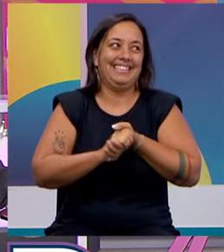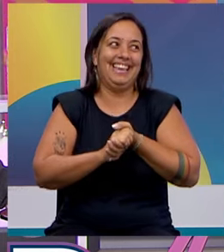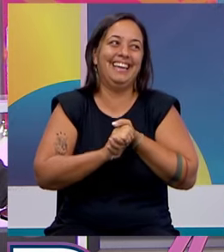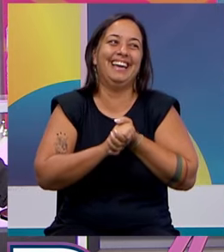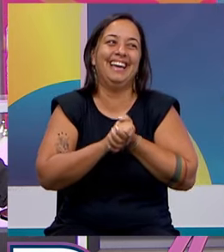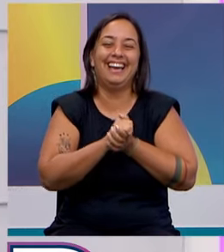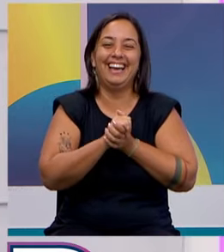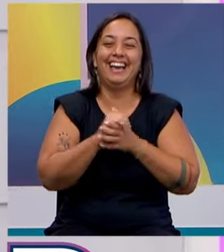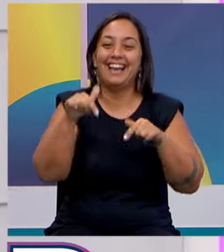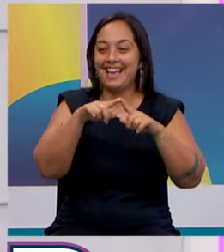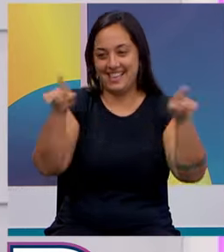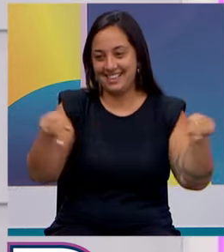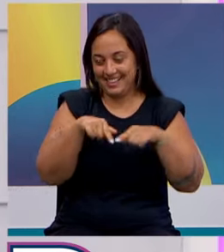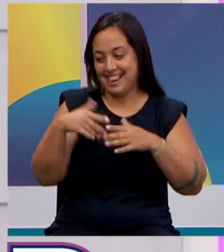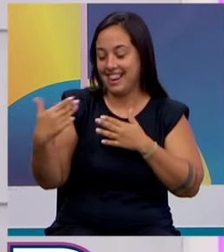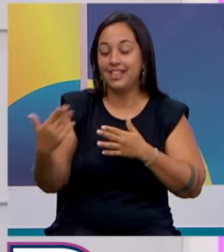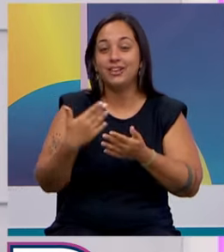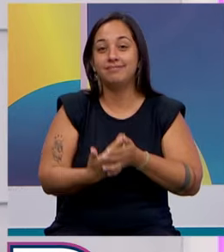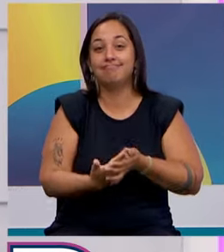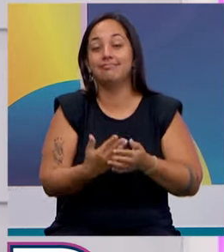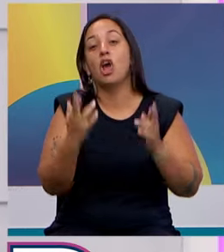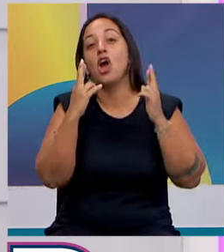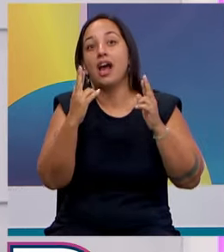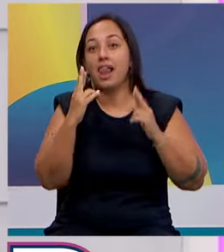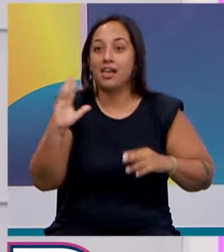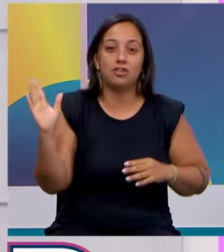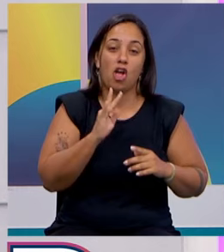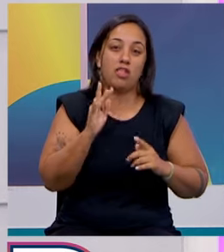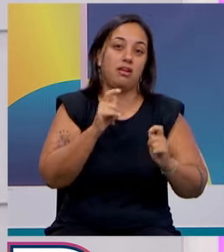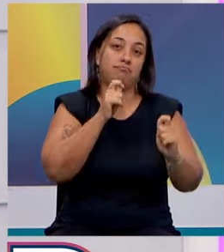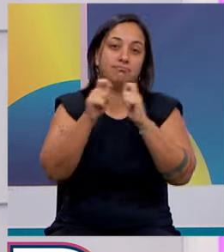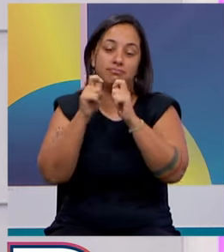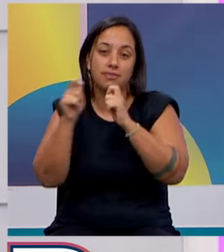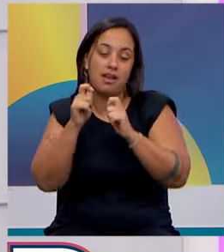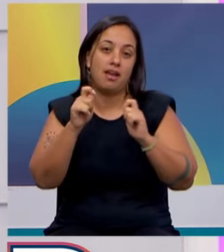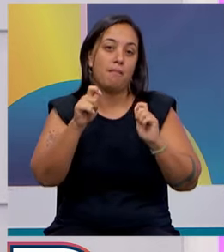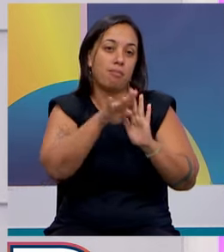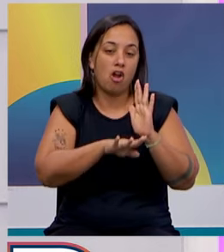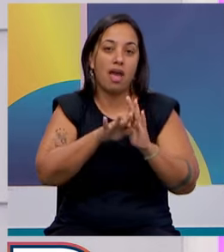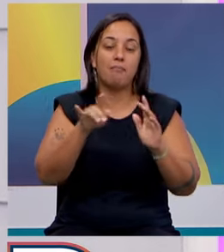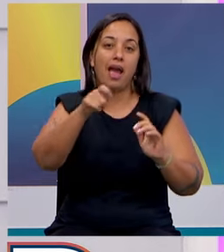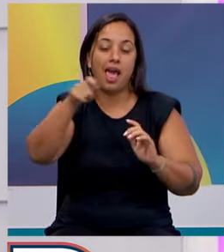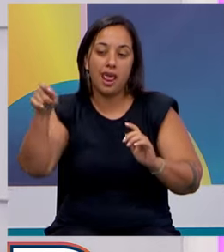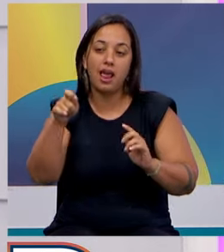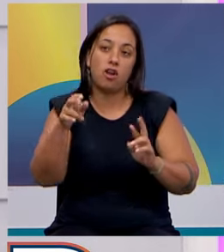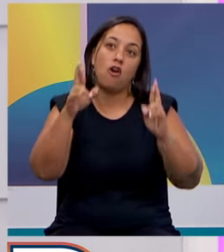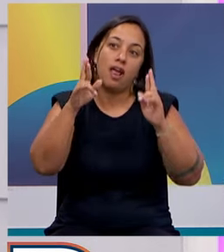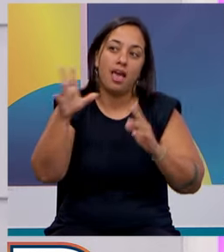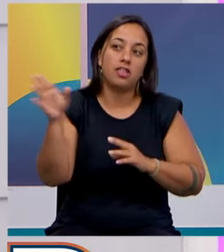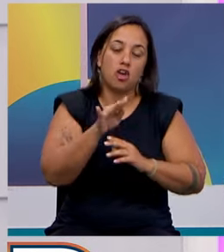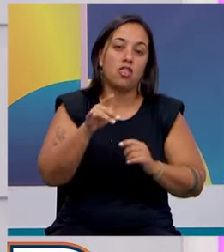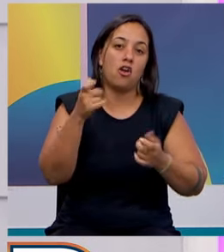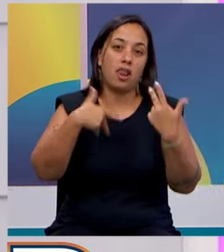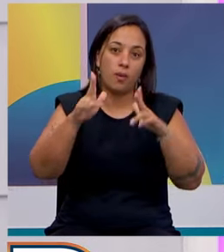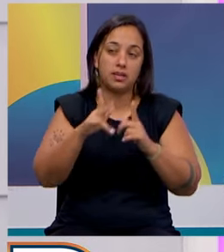en el set. Qué bueno que sería que todos los programas de todos los canales tuvieran un espacio para la lengua de señas, ¿no? Estamos